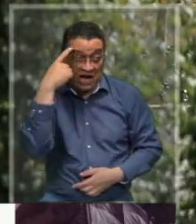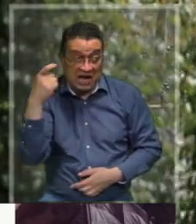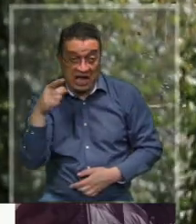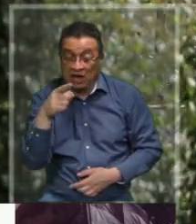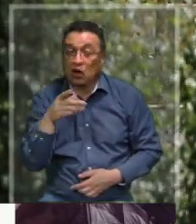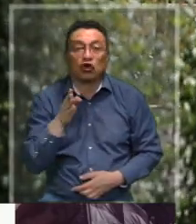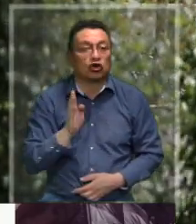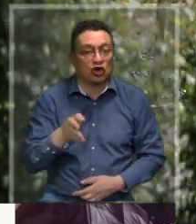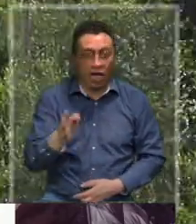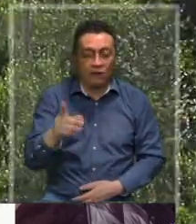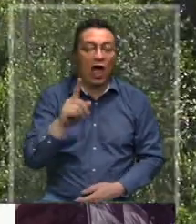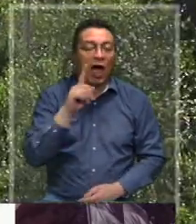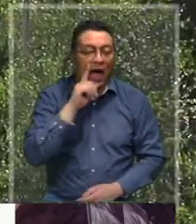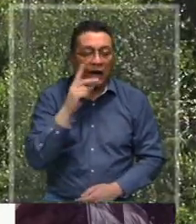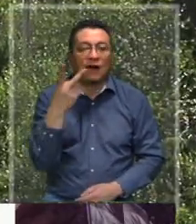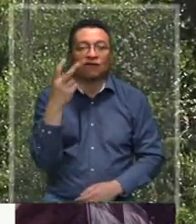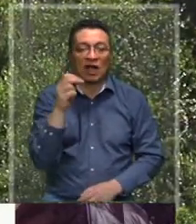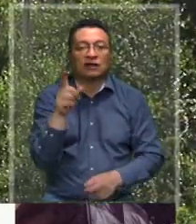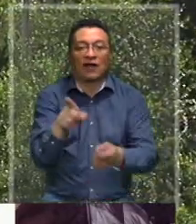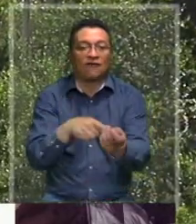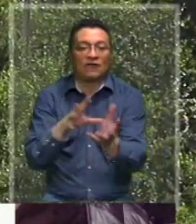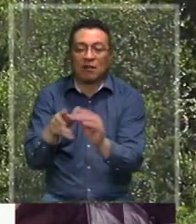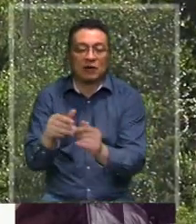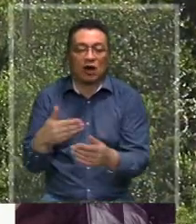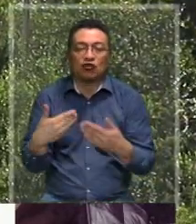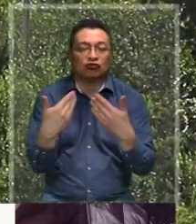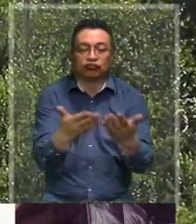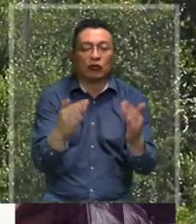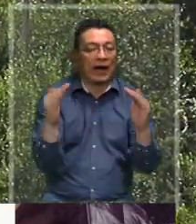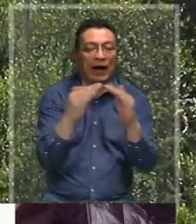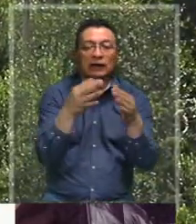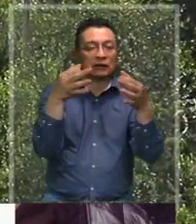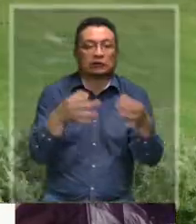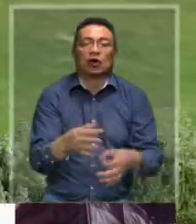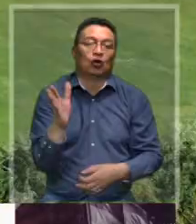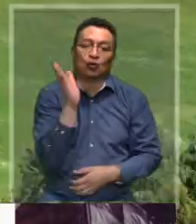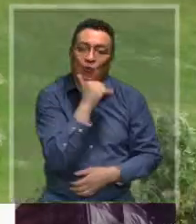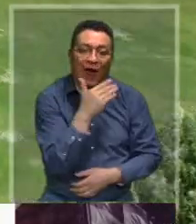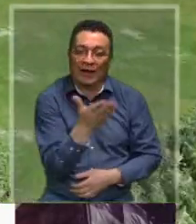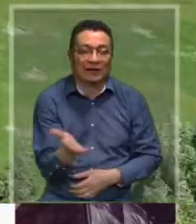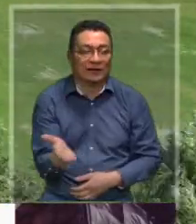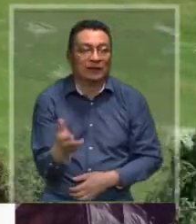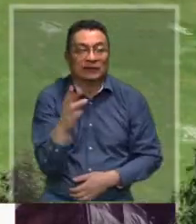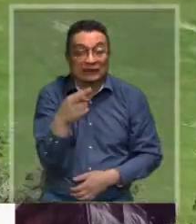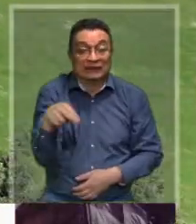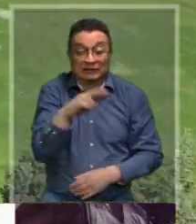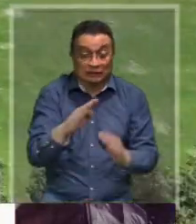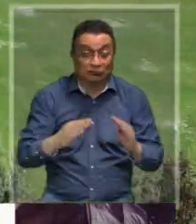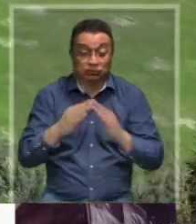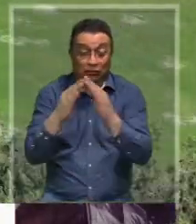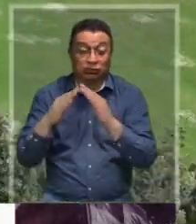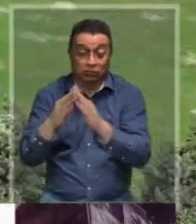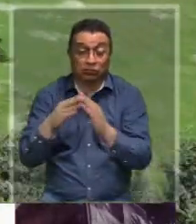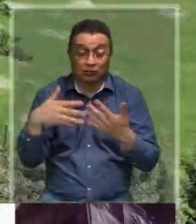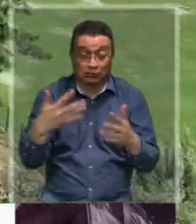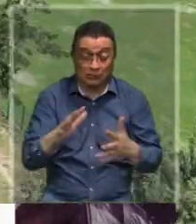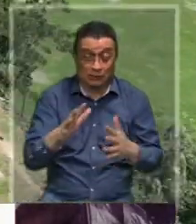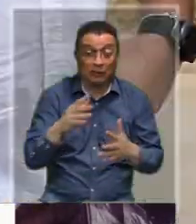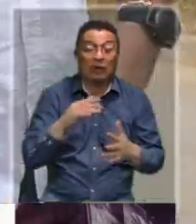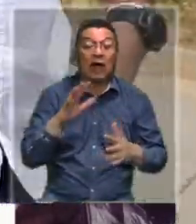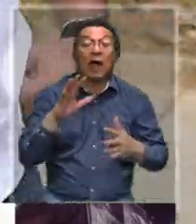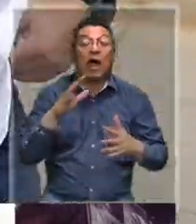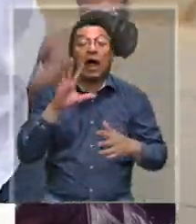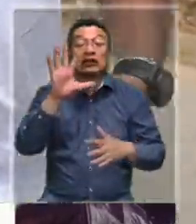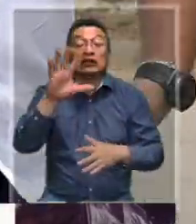aún hay cerca de 20 familias que no han recibido su vivienda definitiva. La reconstrucción, tras la mitad de una década, aún está